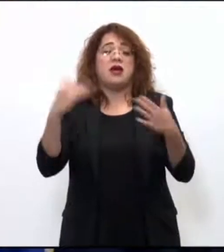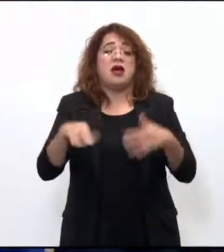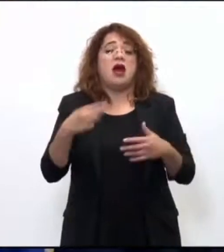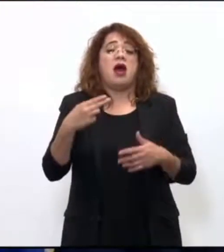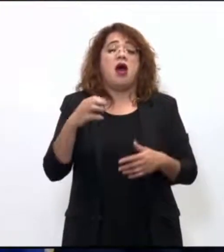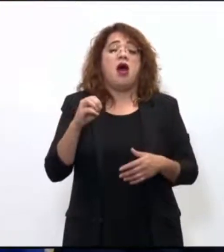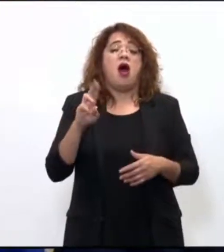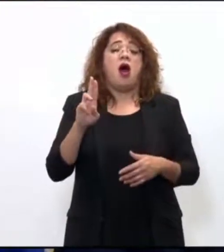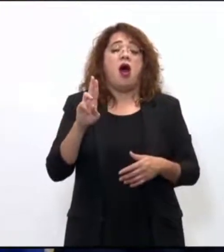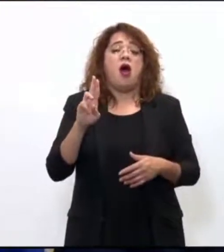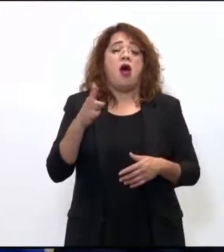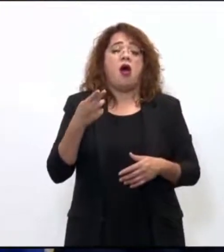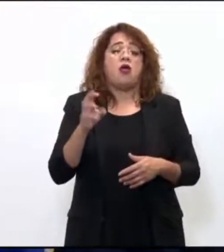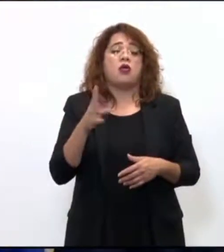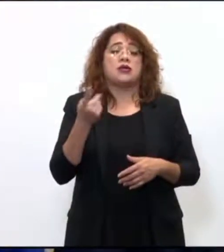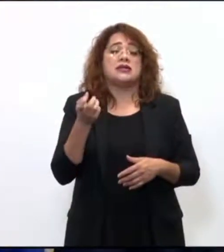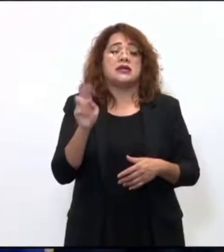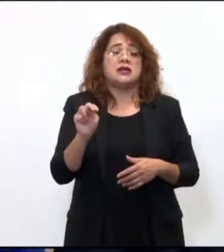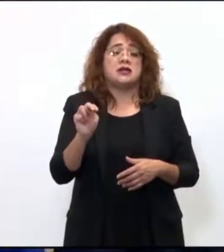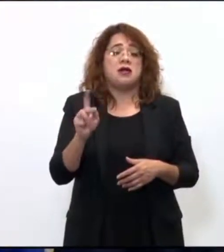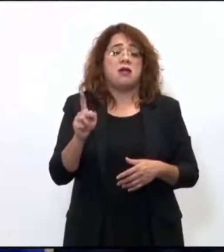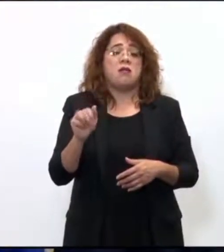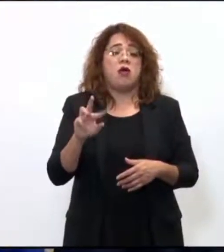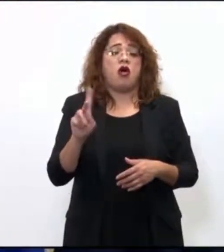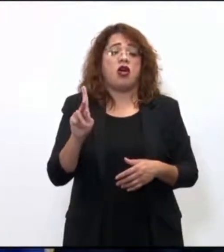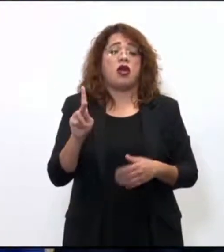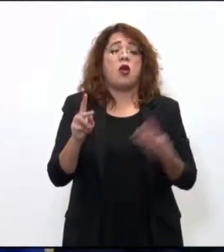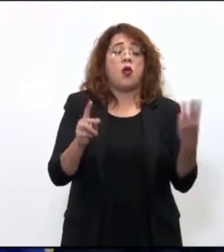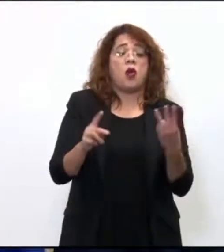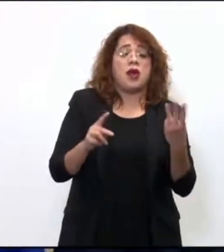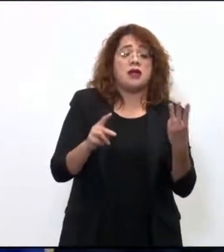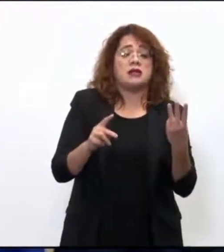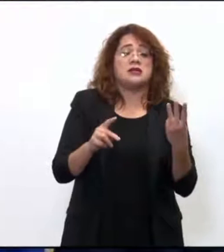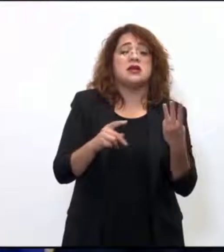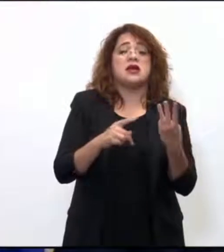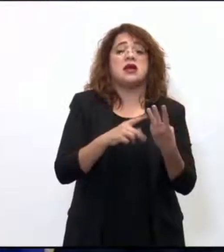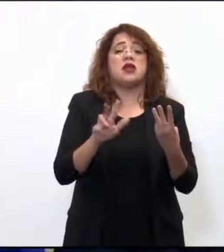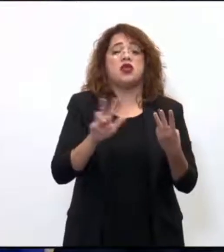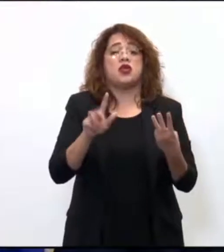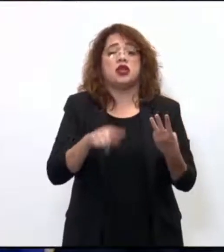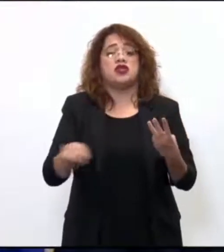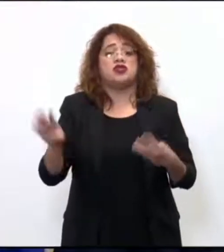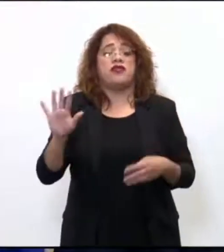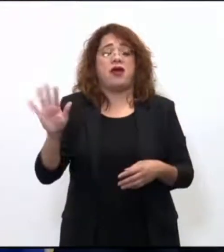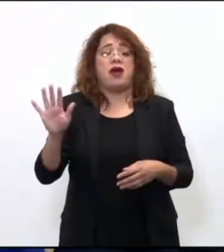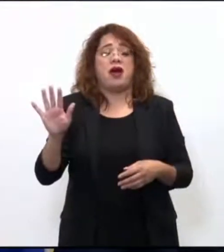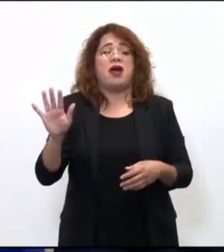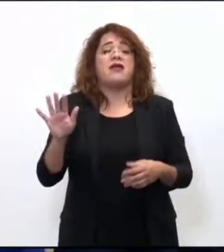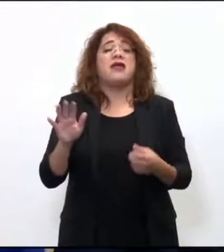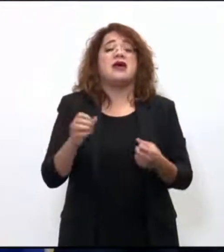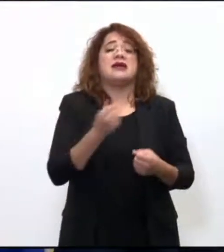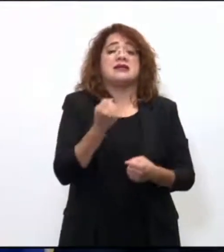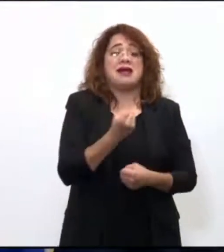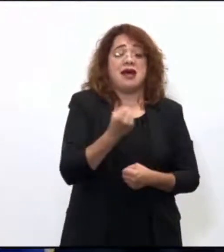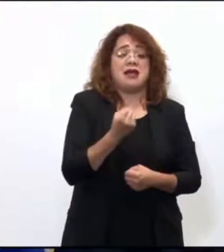de 9 a 11. Para más información y detalles, sigue nuestras redes